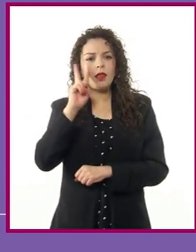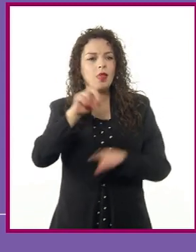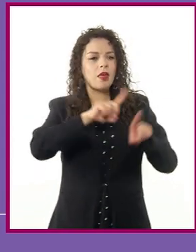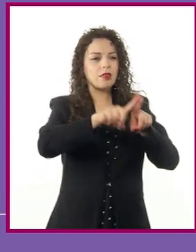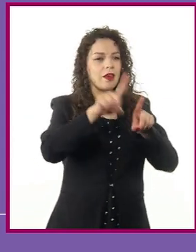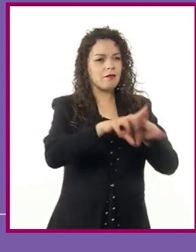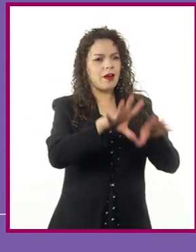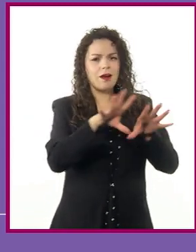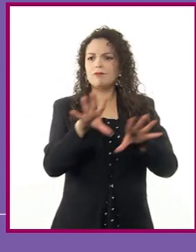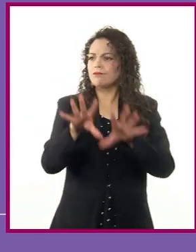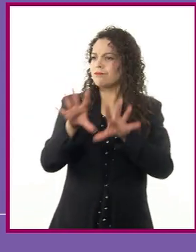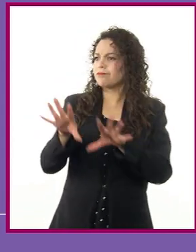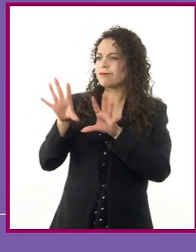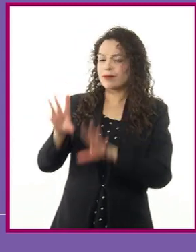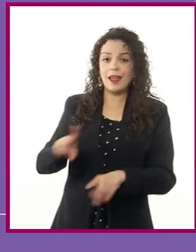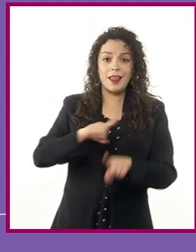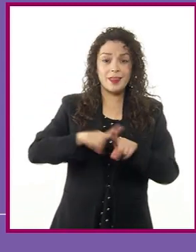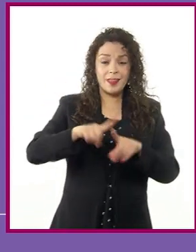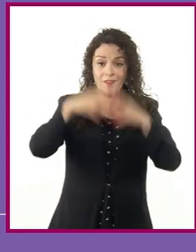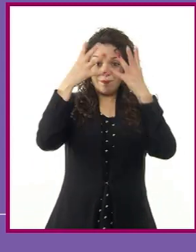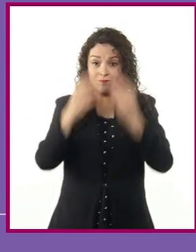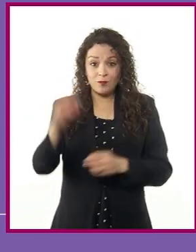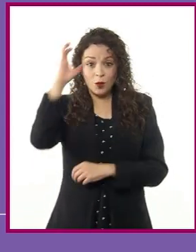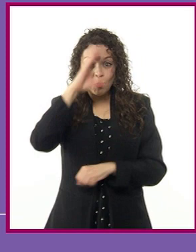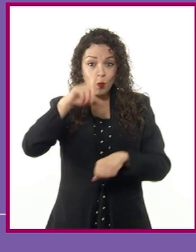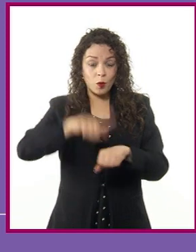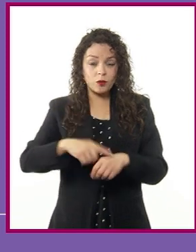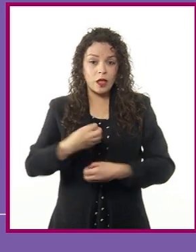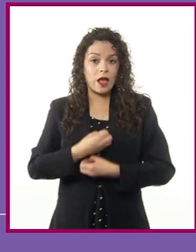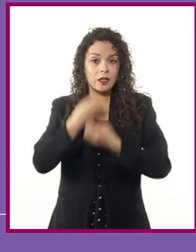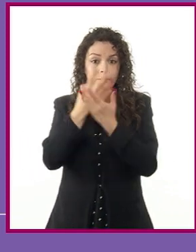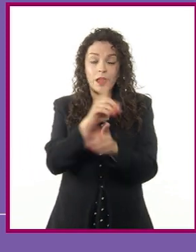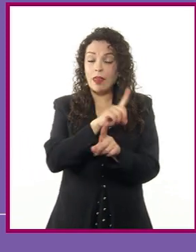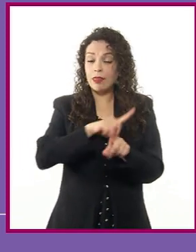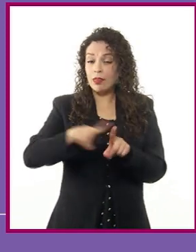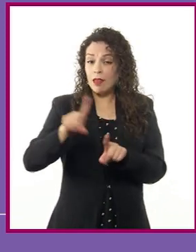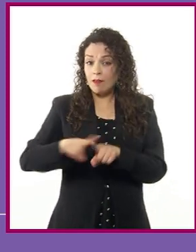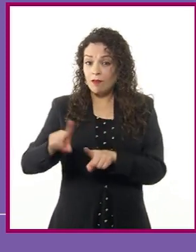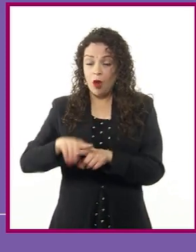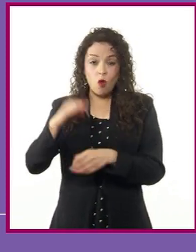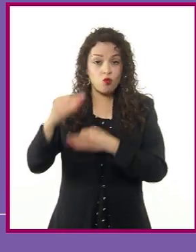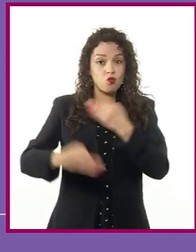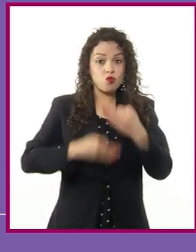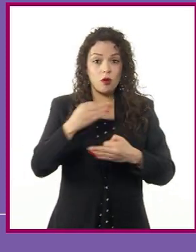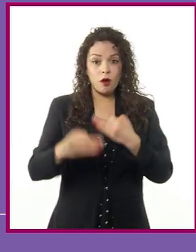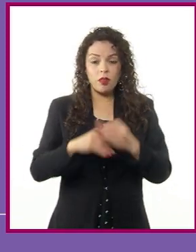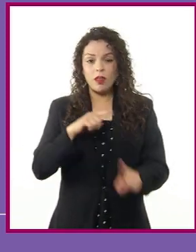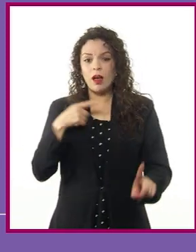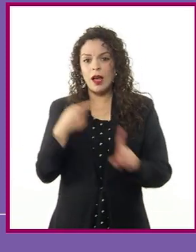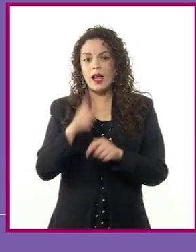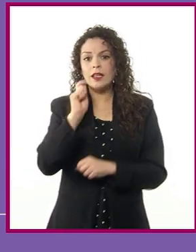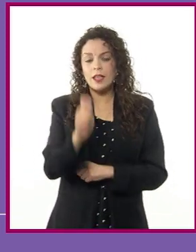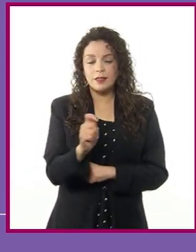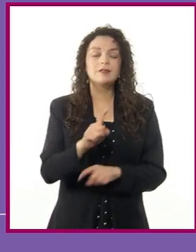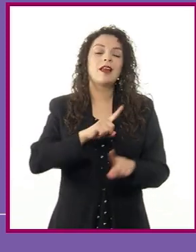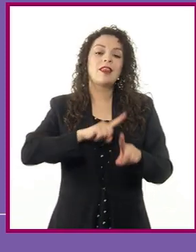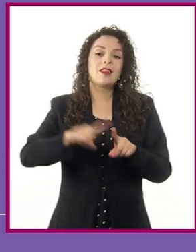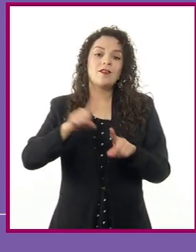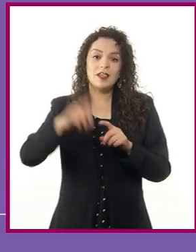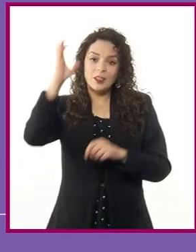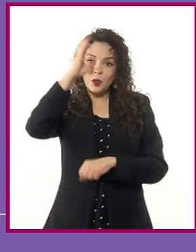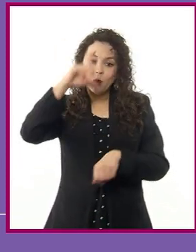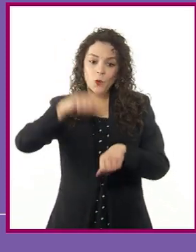decir, la variedad de culturas y todas las expresiones culturales constituyen la diversidad cultural de